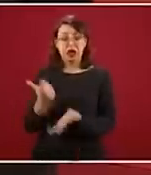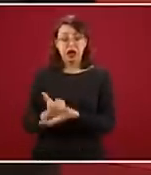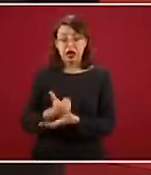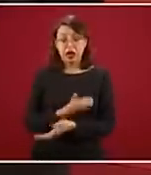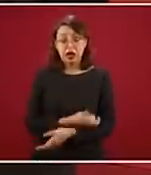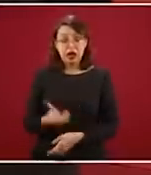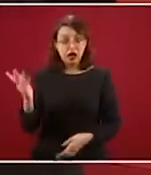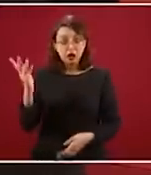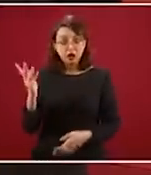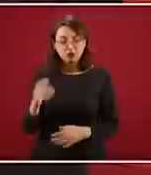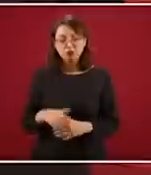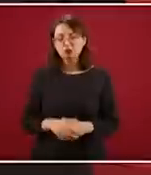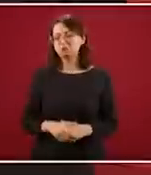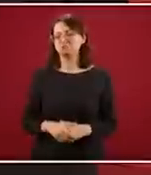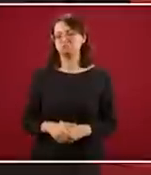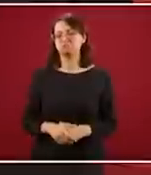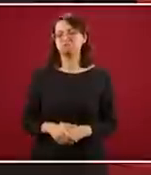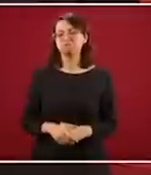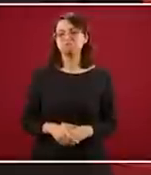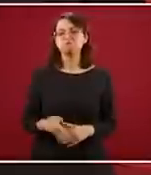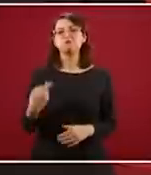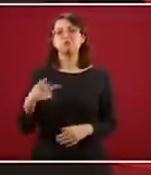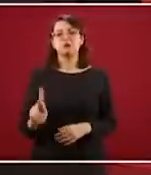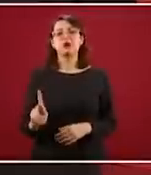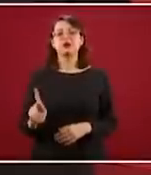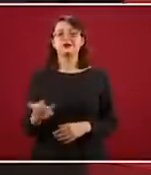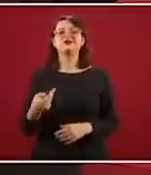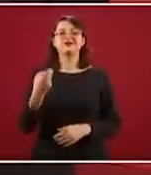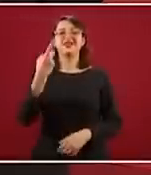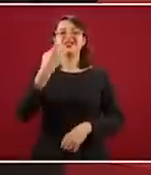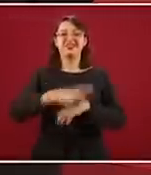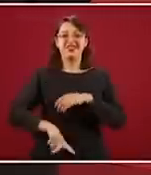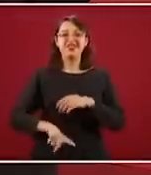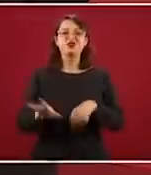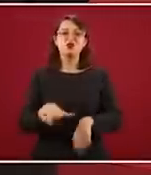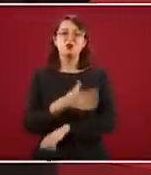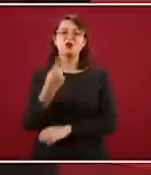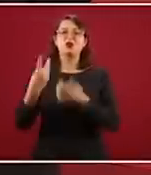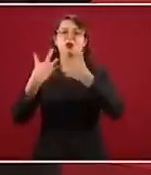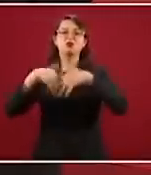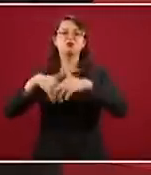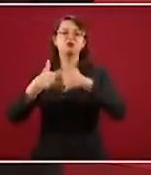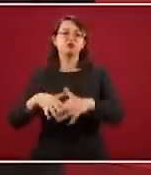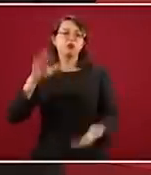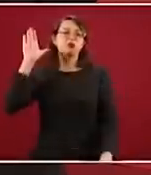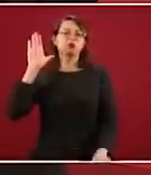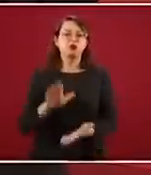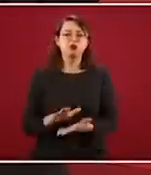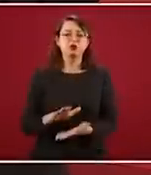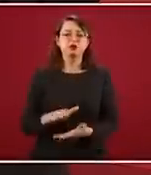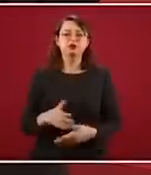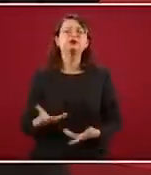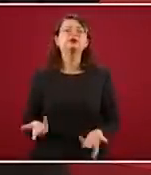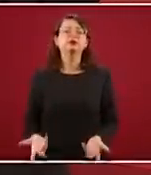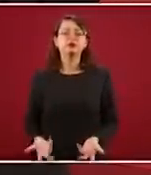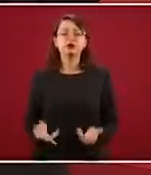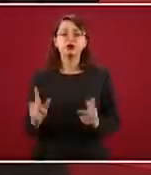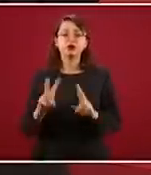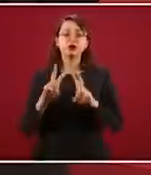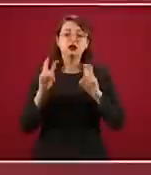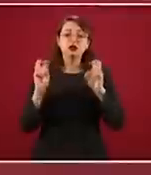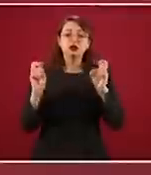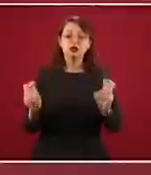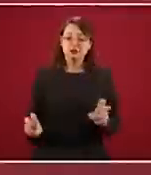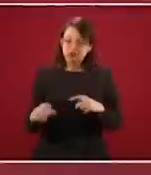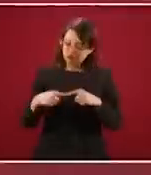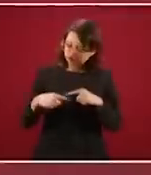el valor de lo robado como el daño que le hacen al diferimiento de la producción. Entonces, ese es un tema que se